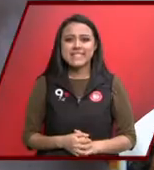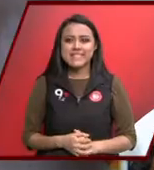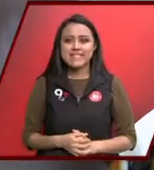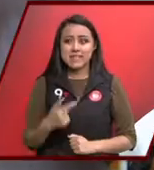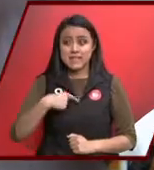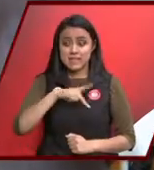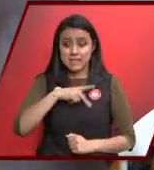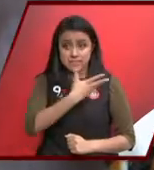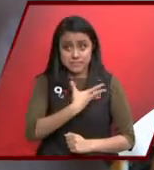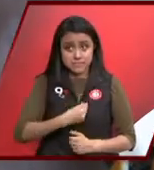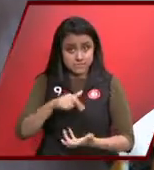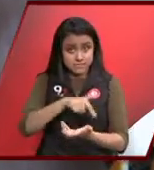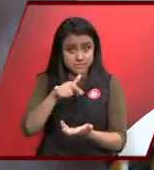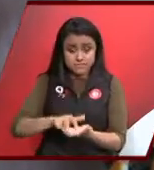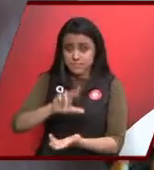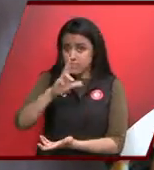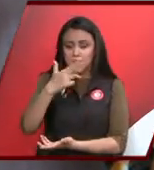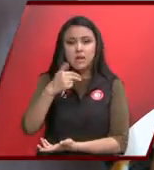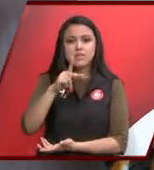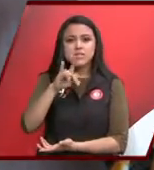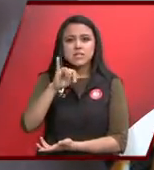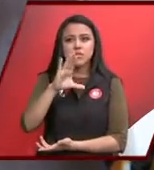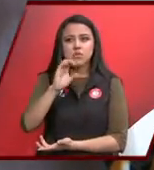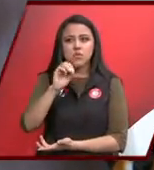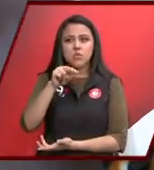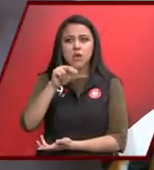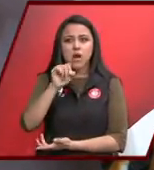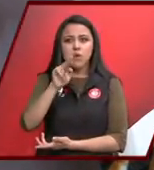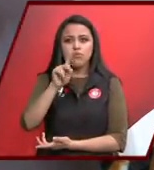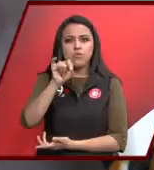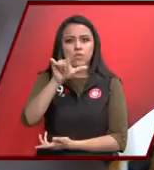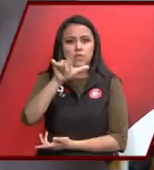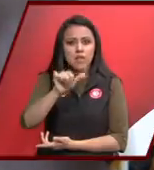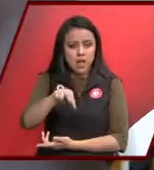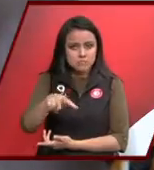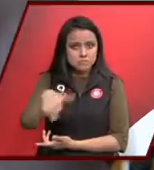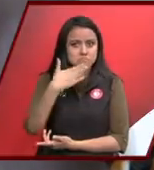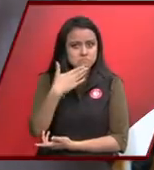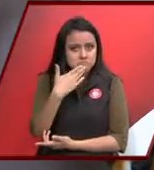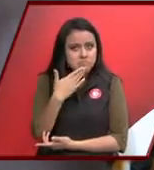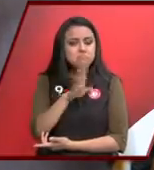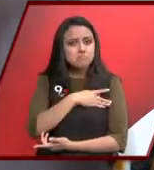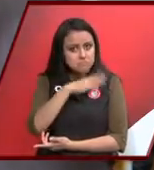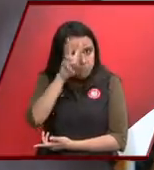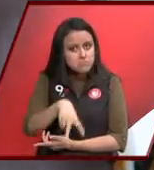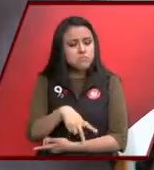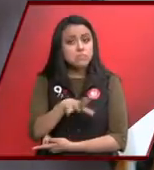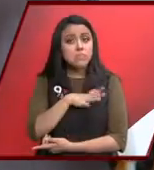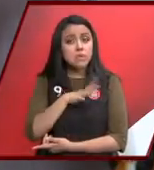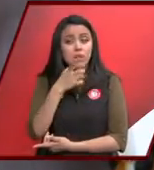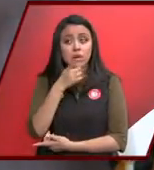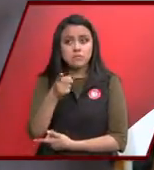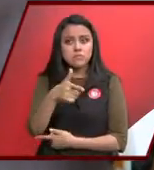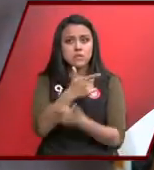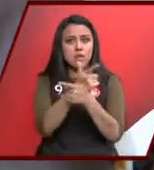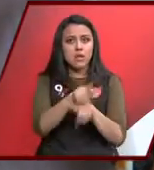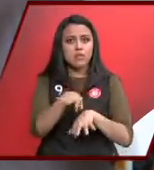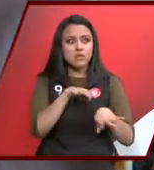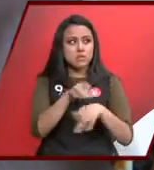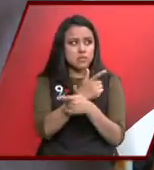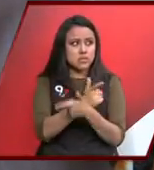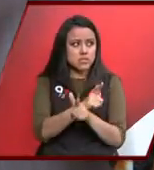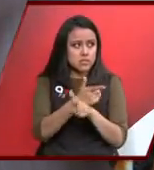Mi hijo está en Chiconautla, él es inocente, lo agarraron, él es taxista